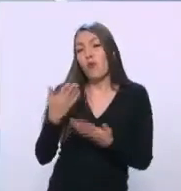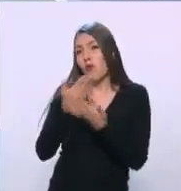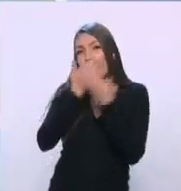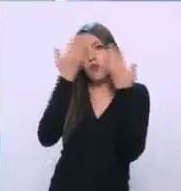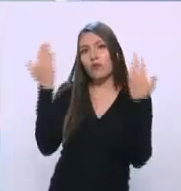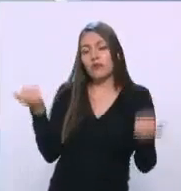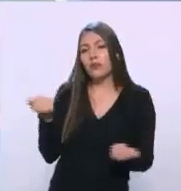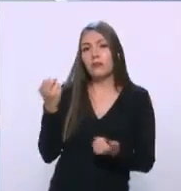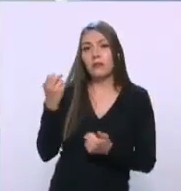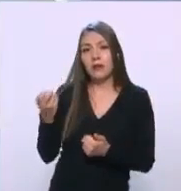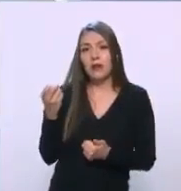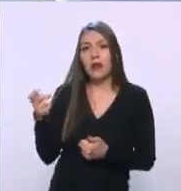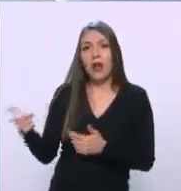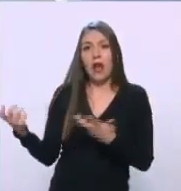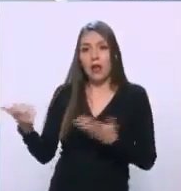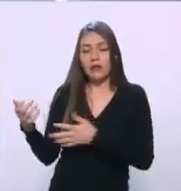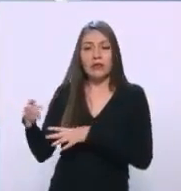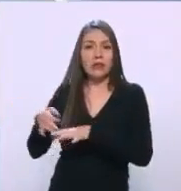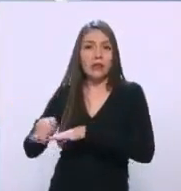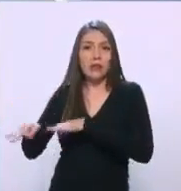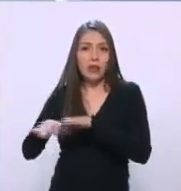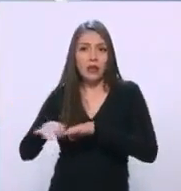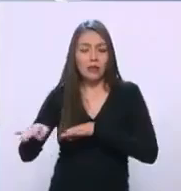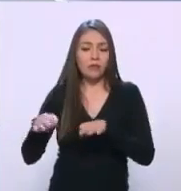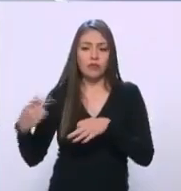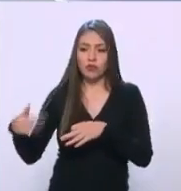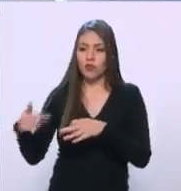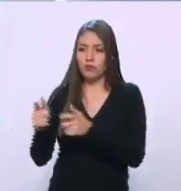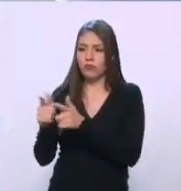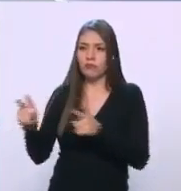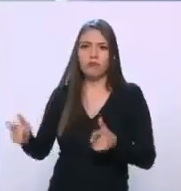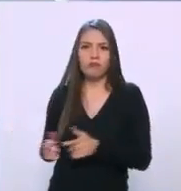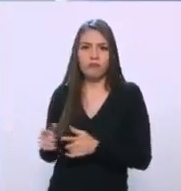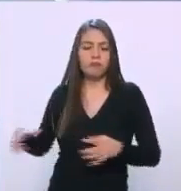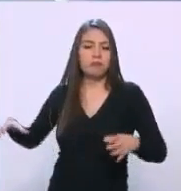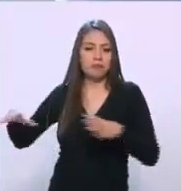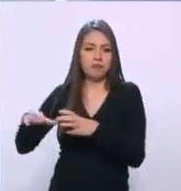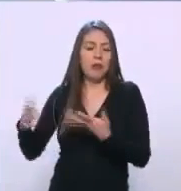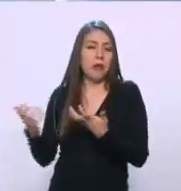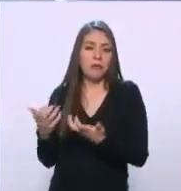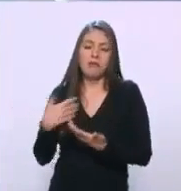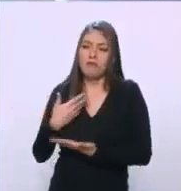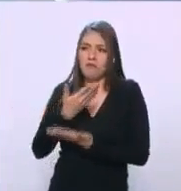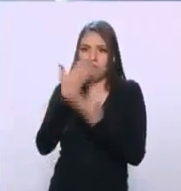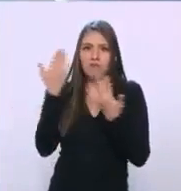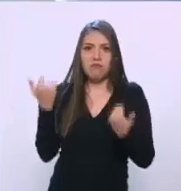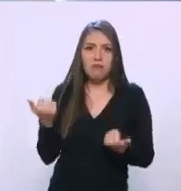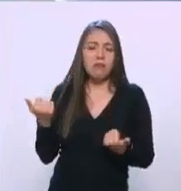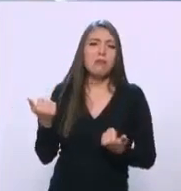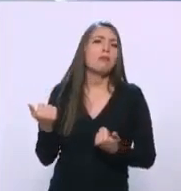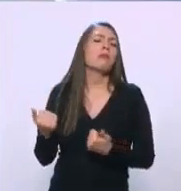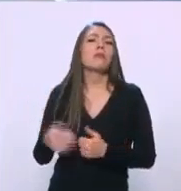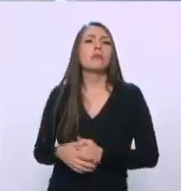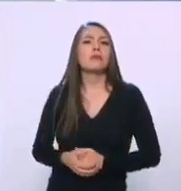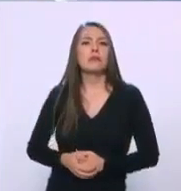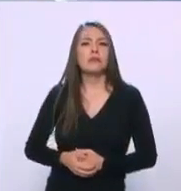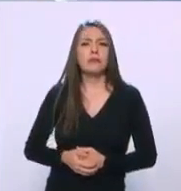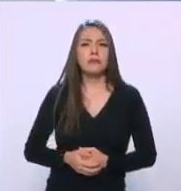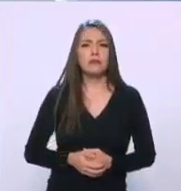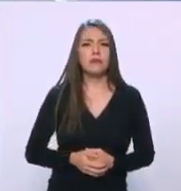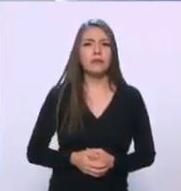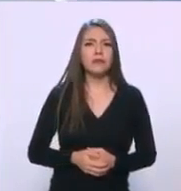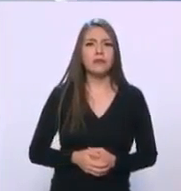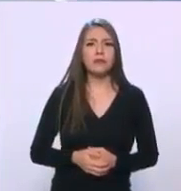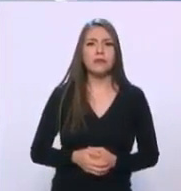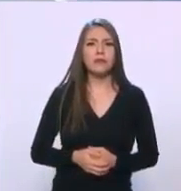estos supuestos trabajos que realizaban, ¿no? De todo un grupo, ¿no? Más bien se trataba de quedar bien,